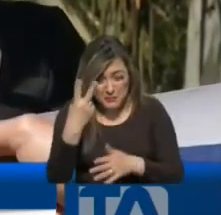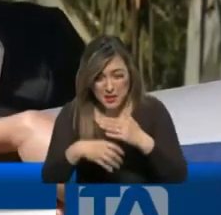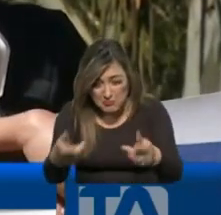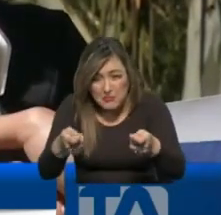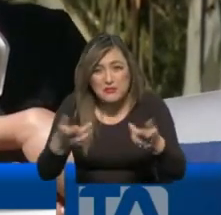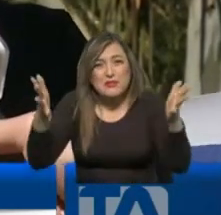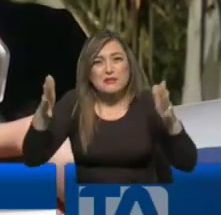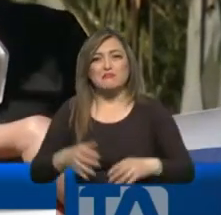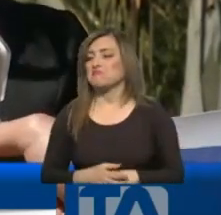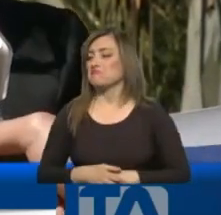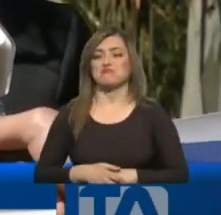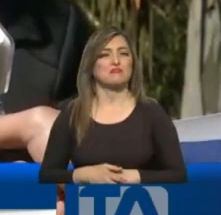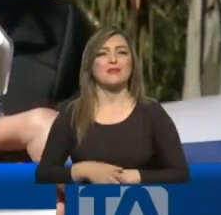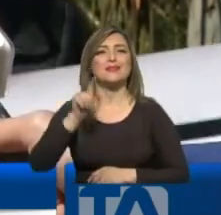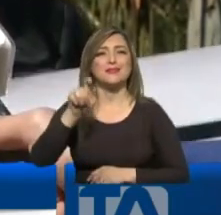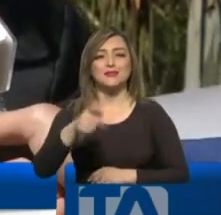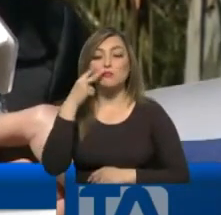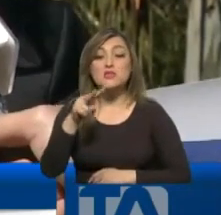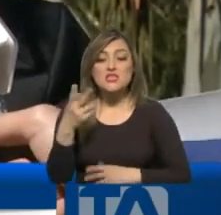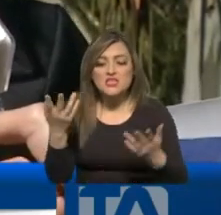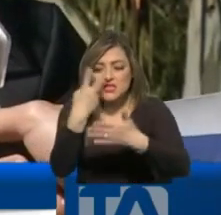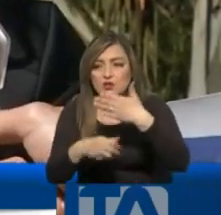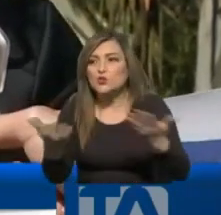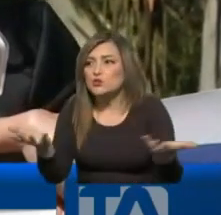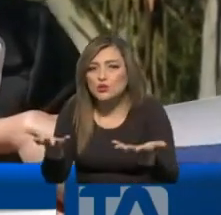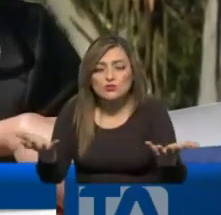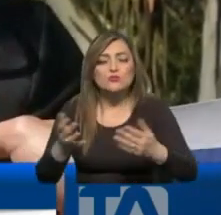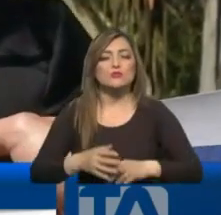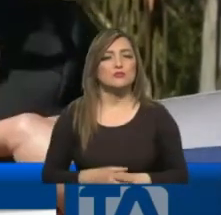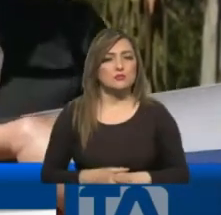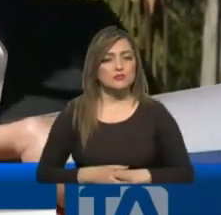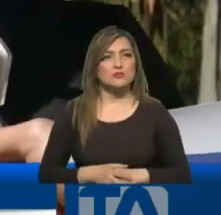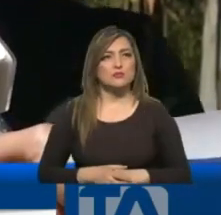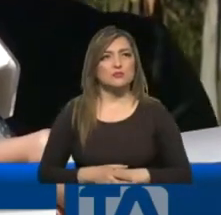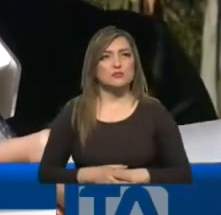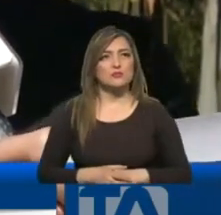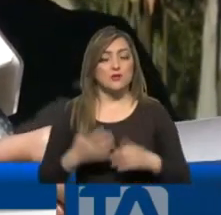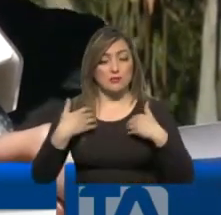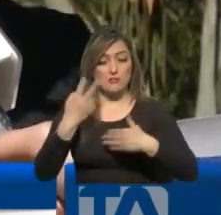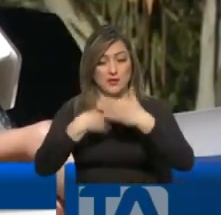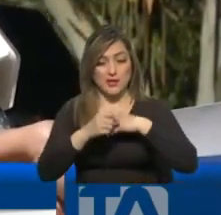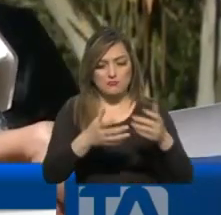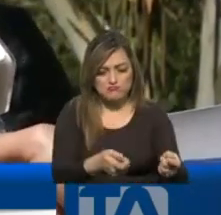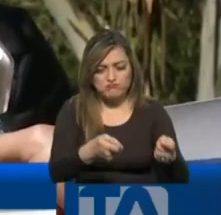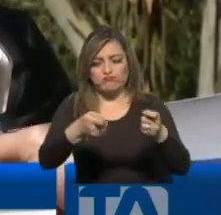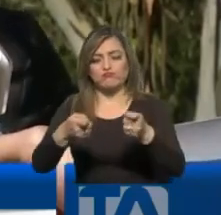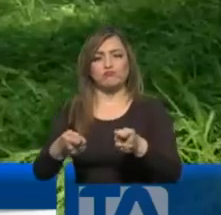mi hija Juliana no es justicia. Justicia hubiera sido cuando me hubieran entregado a mi hija tal y como se la